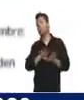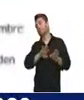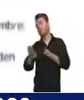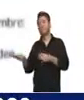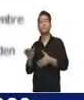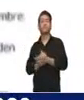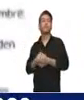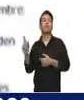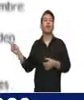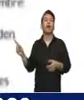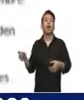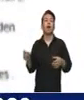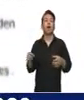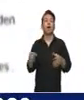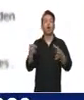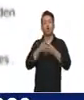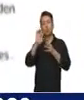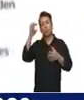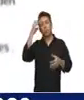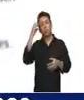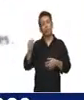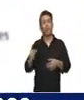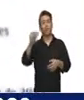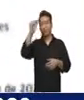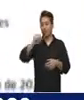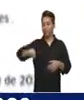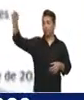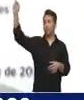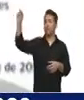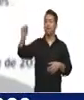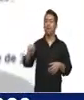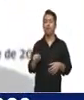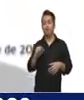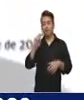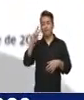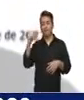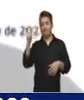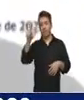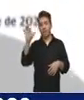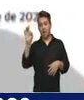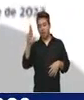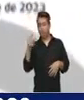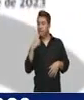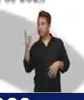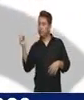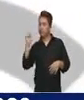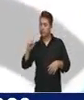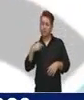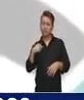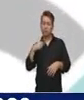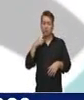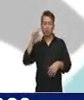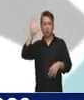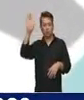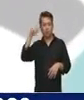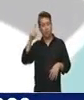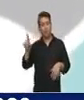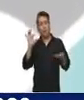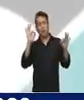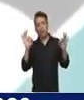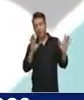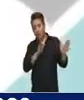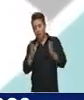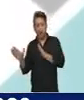emitió un comunicado en el cual mostró su compromiso con el estado de derecho el orden constitucional e hizo un llamado a que los valores